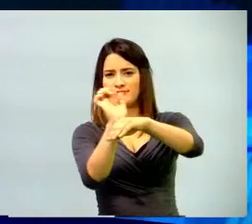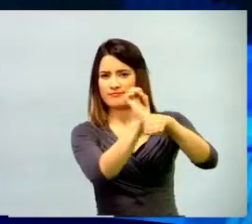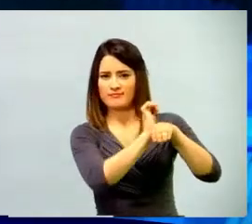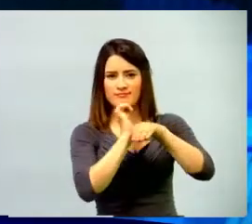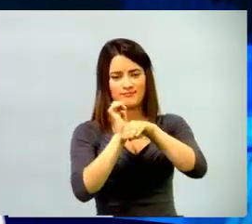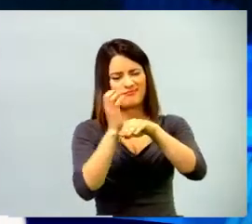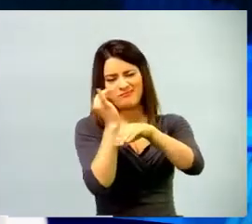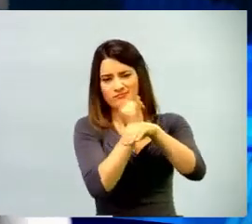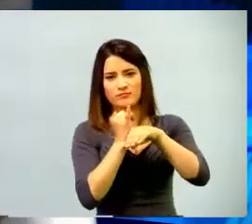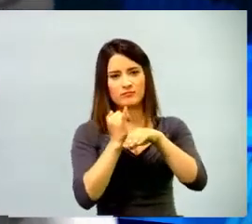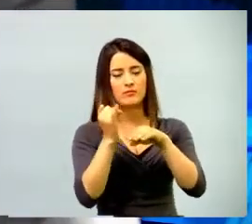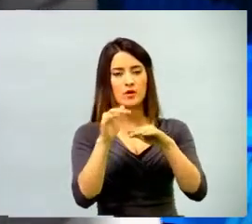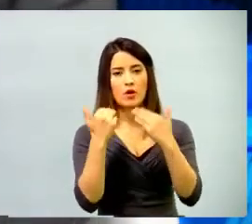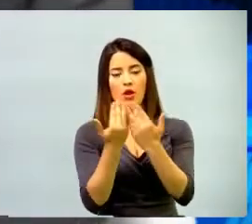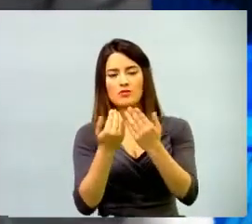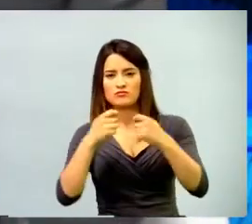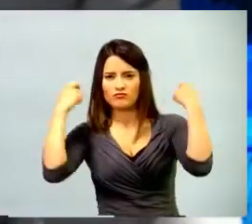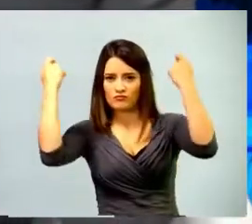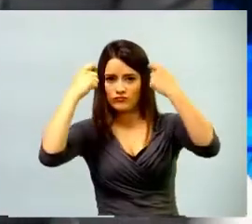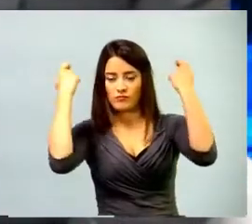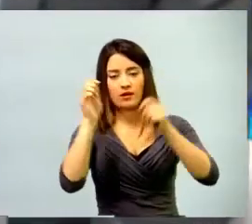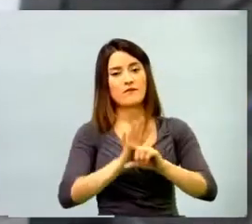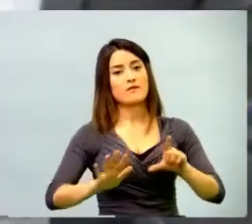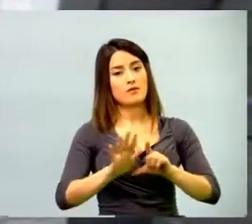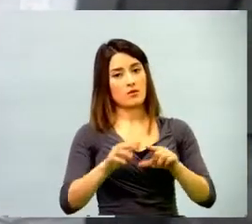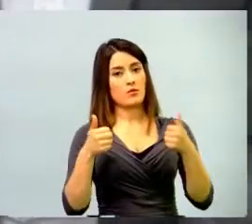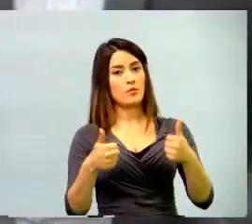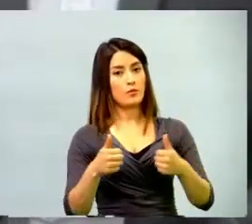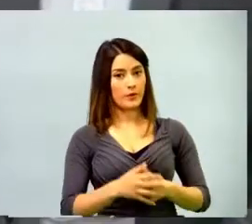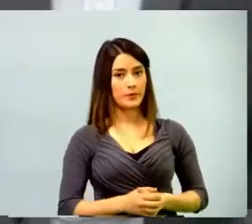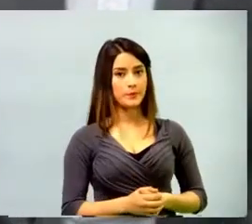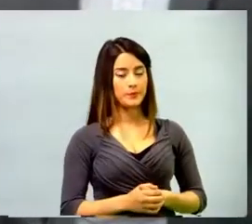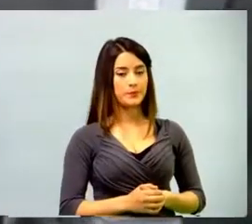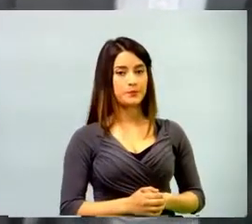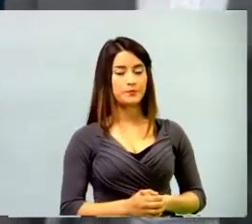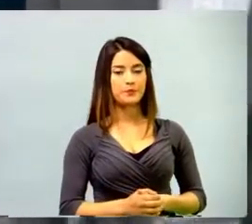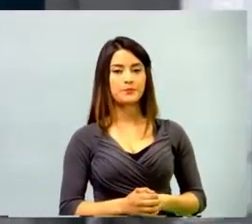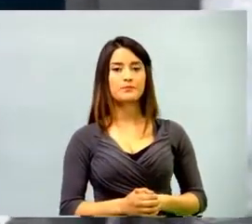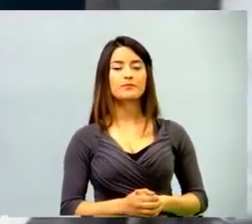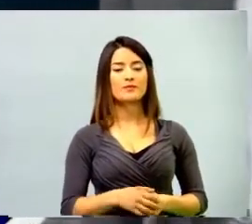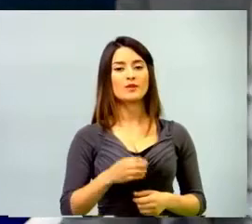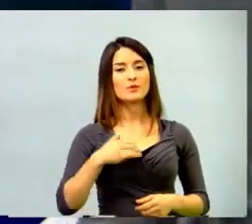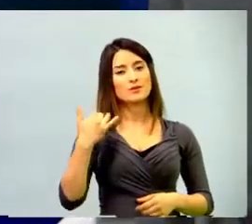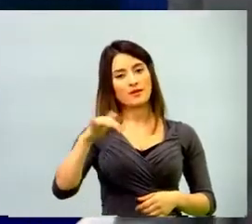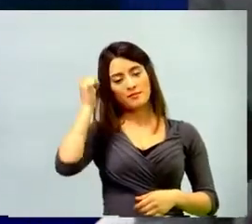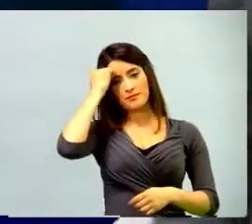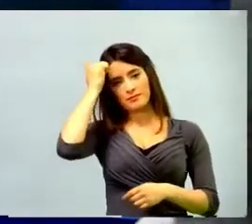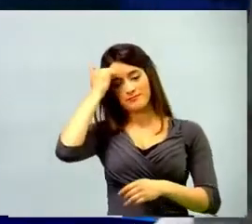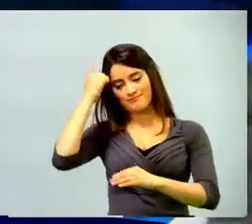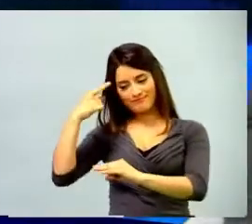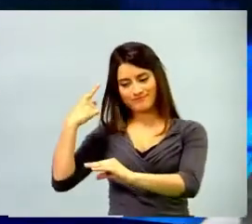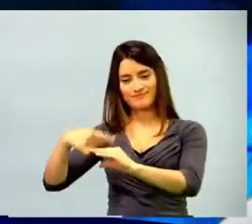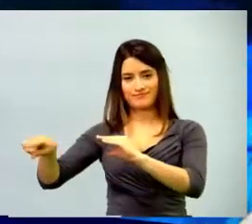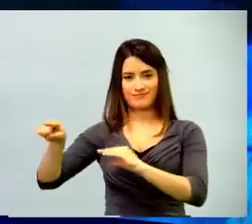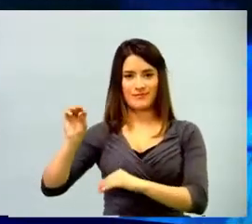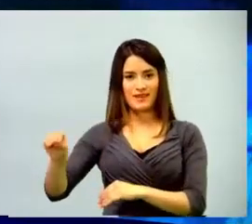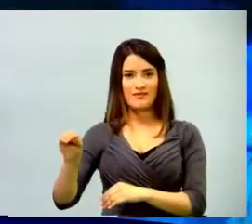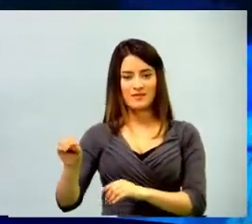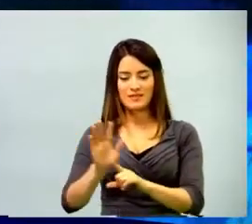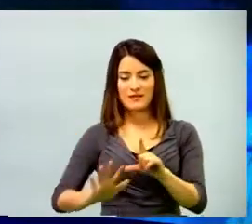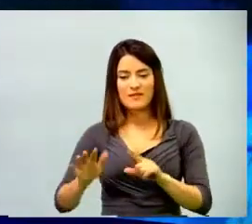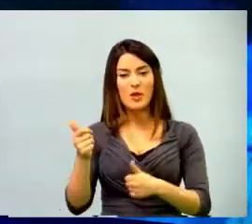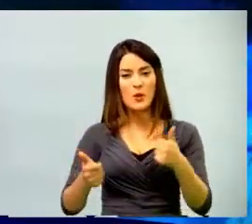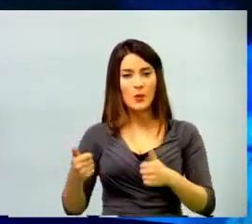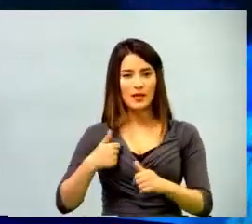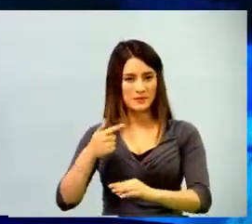porque de verdad es un video muy bueno. Fuera de cámaras, bueno, por allá le escribiría a la profe para que sepa exactamente a cuál video me